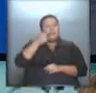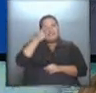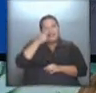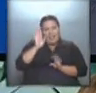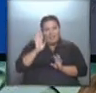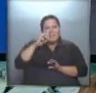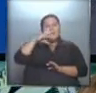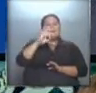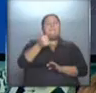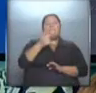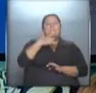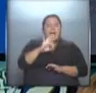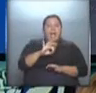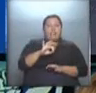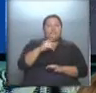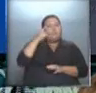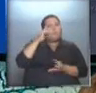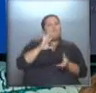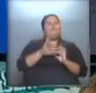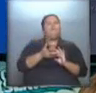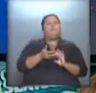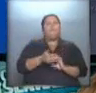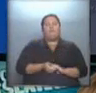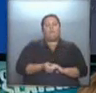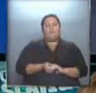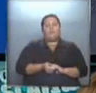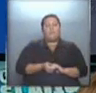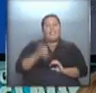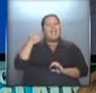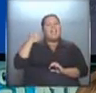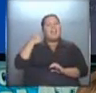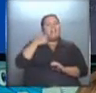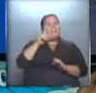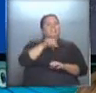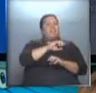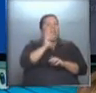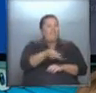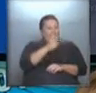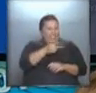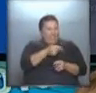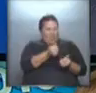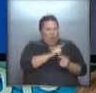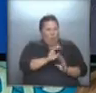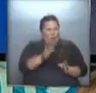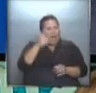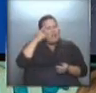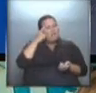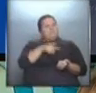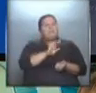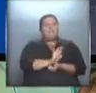porque las PASO han sido conceptualizadas de manera, en general se las ha descalificado, digamos, ¿no? Se las ha